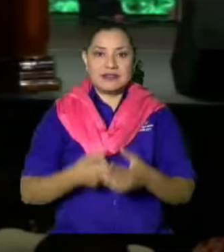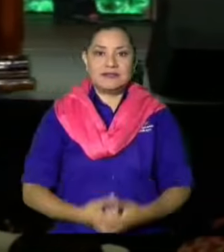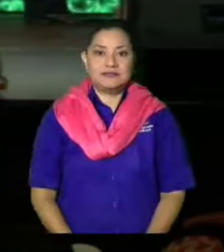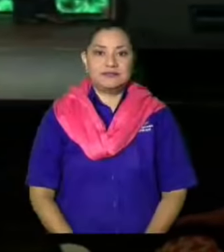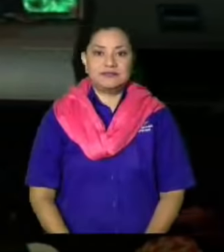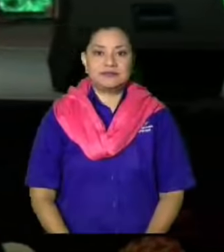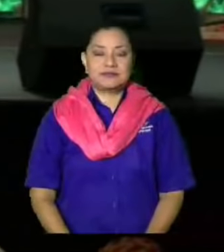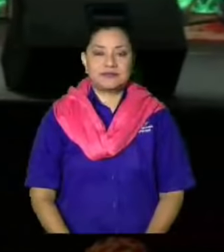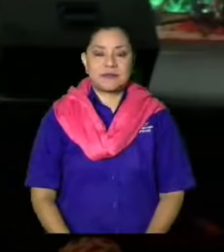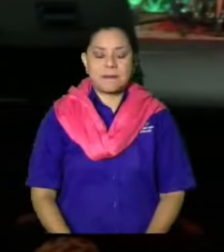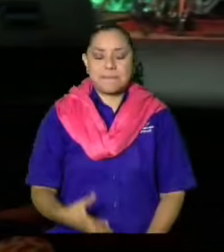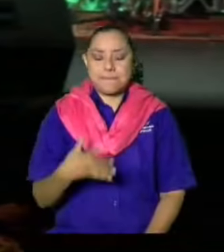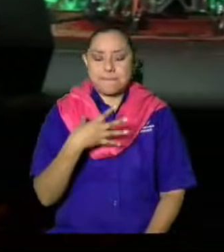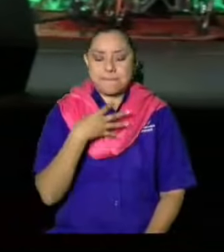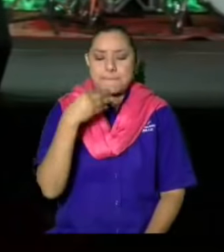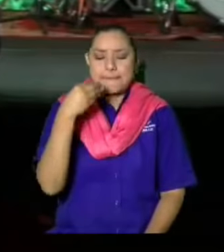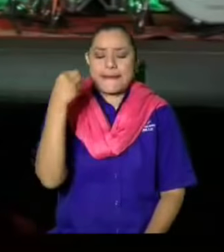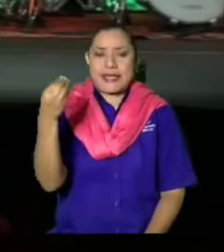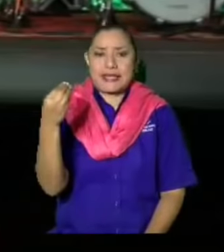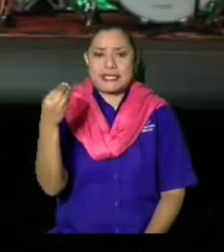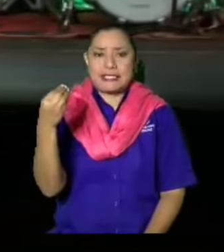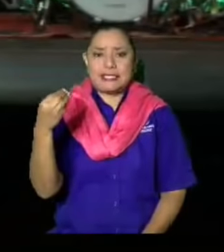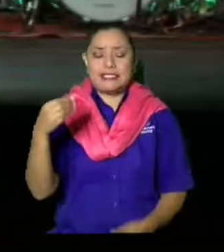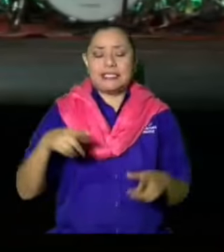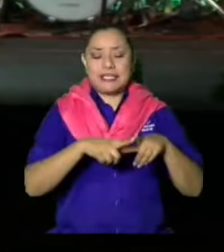voy a sacarte de esa prisión.